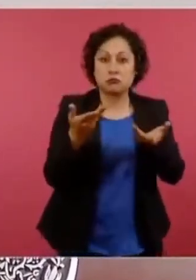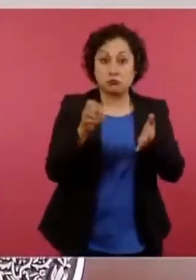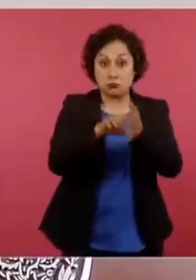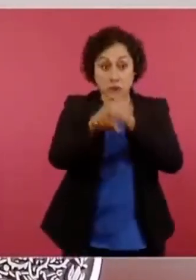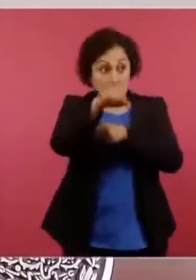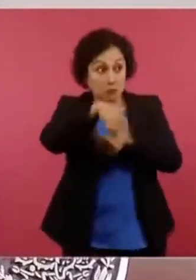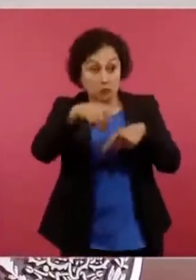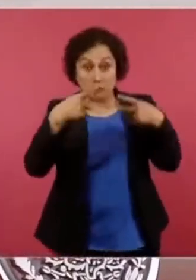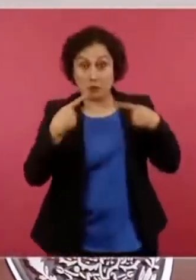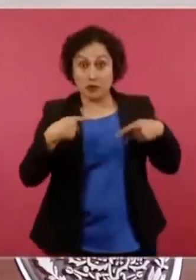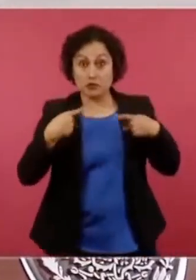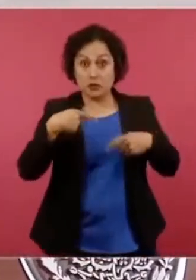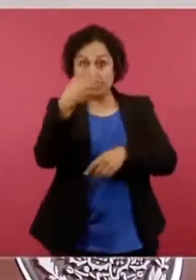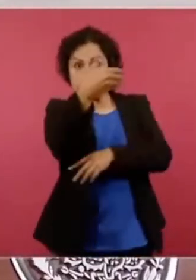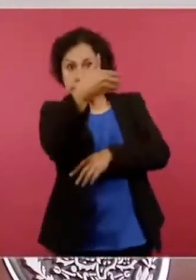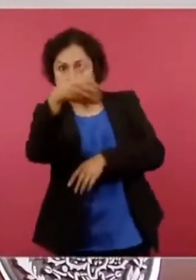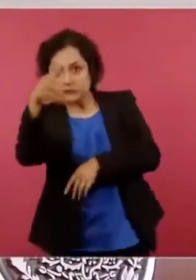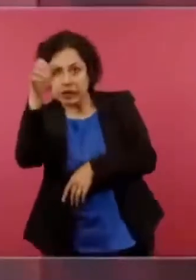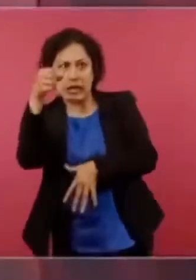el movimiento